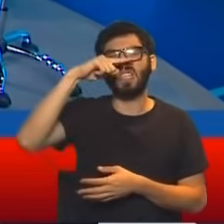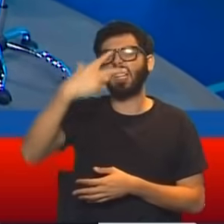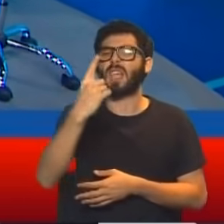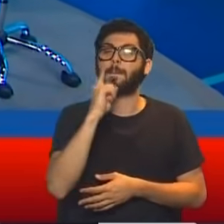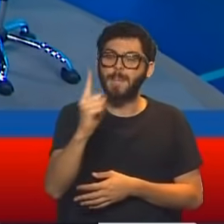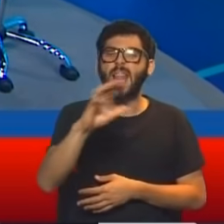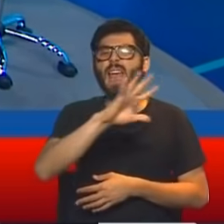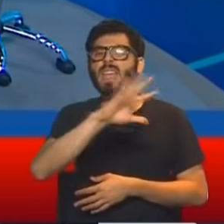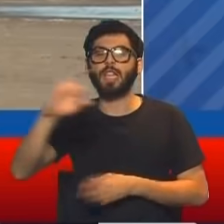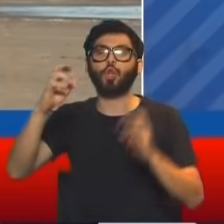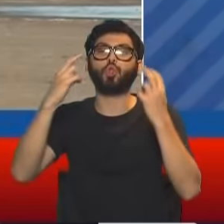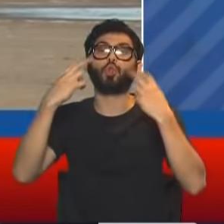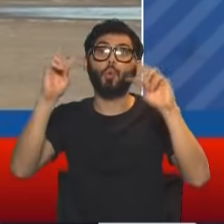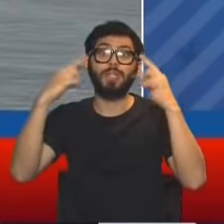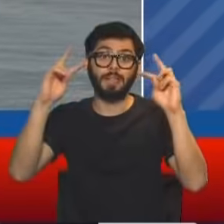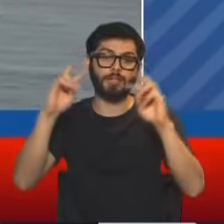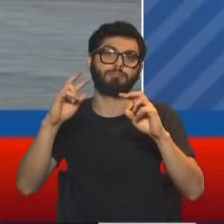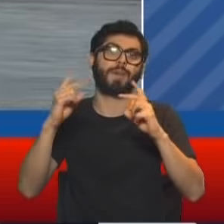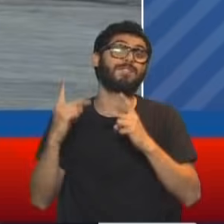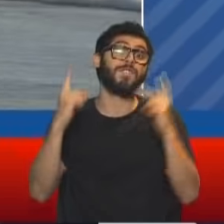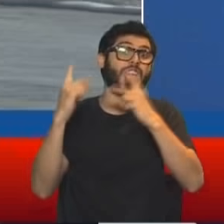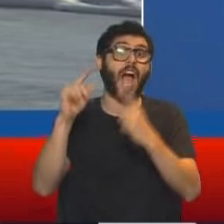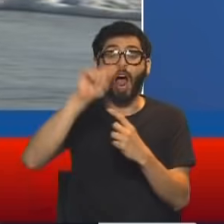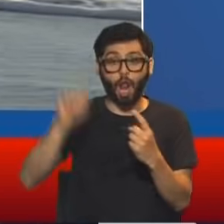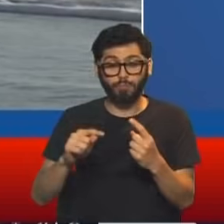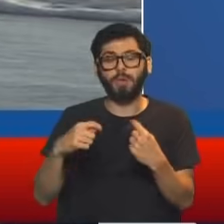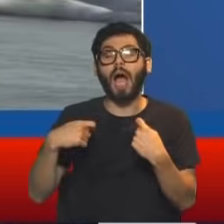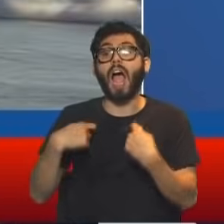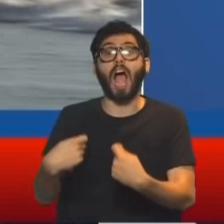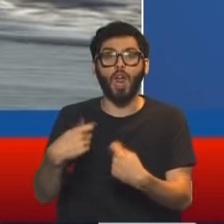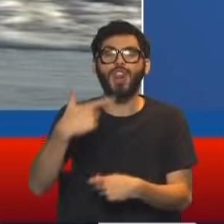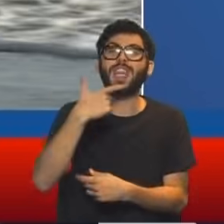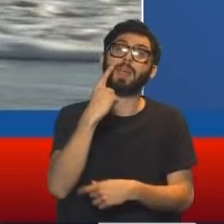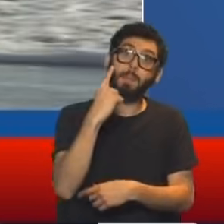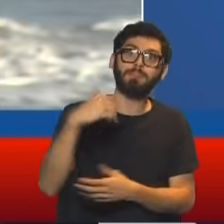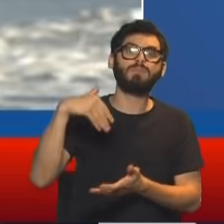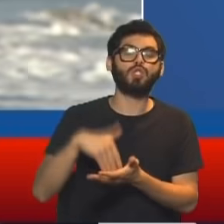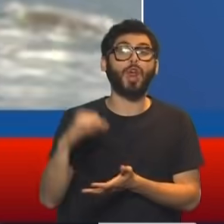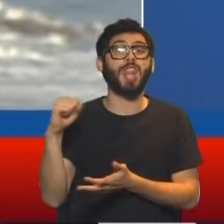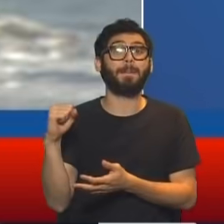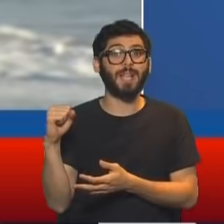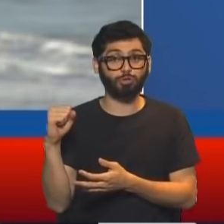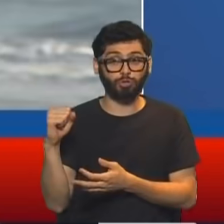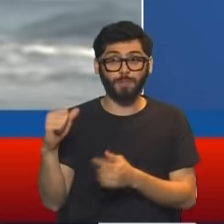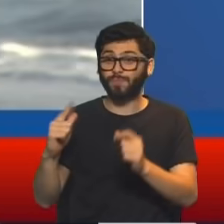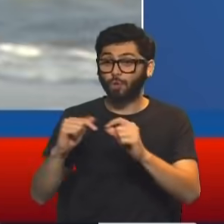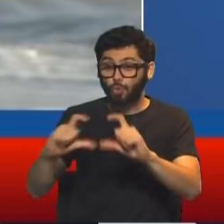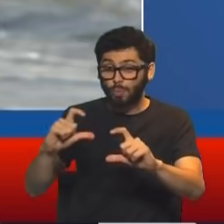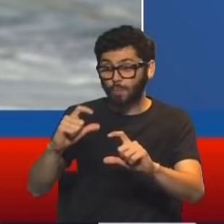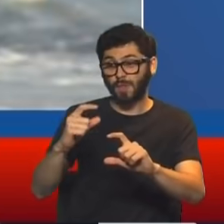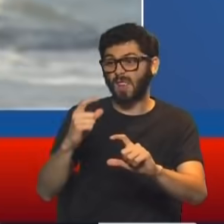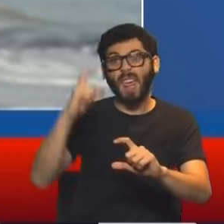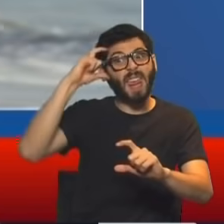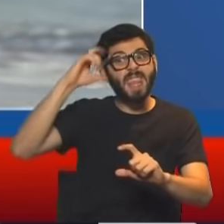4.273.500 turistas y excursionistas. Se gastó más de 17.000 millones de pesos. Es la cifra más importante de la